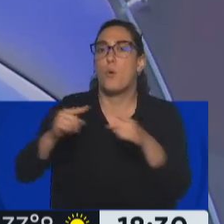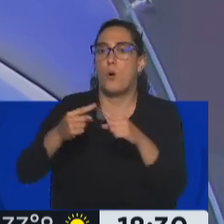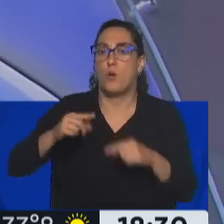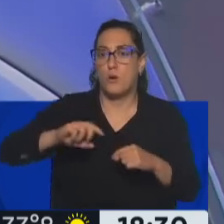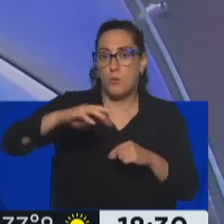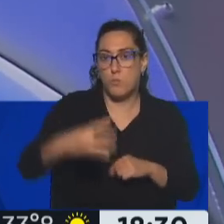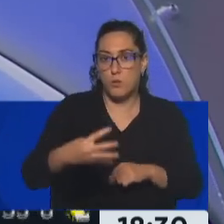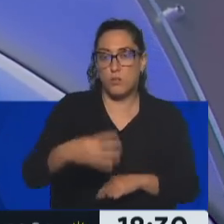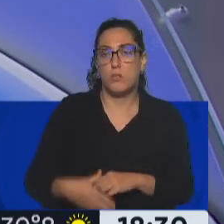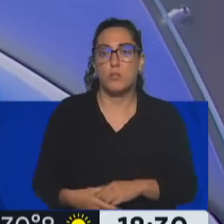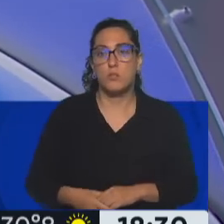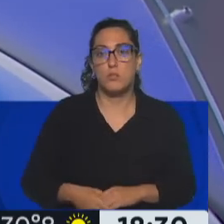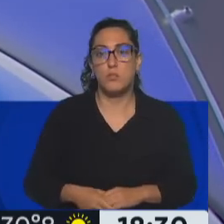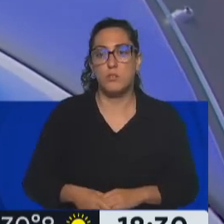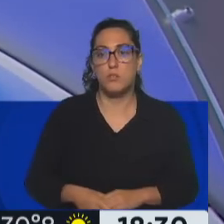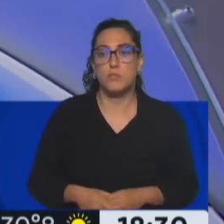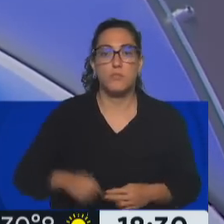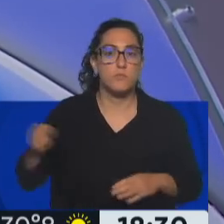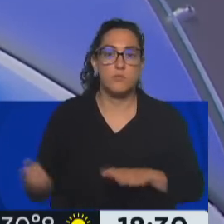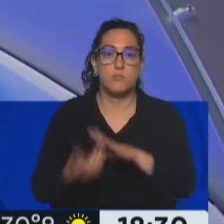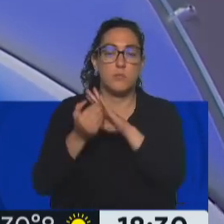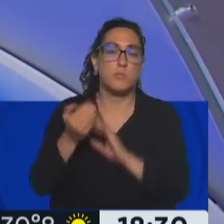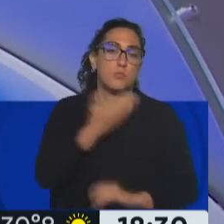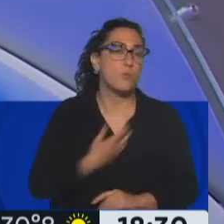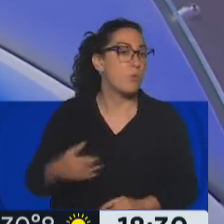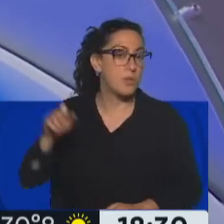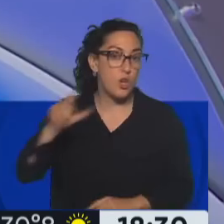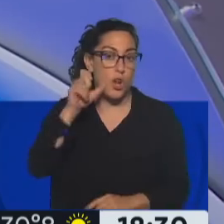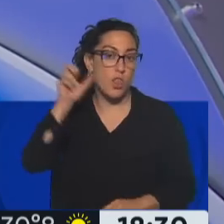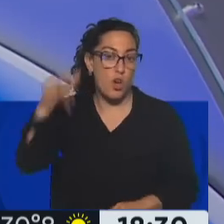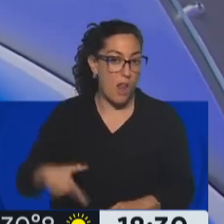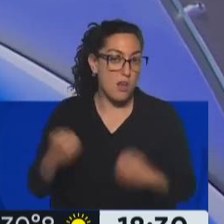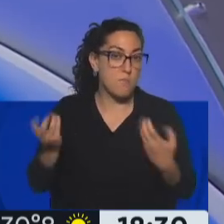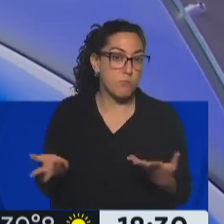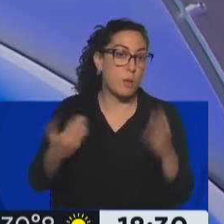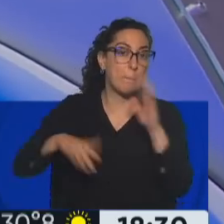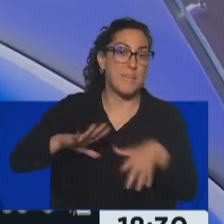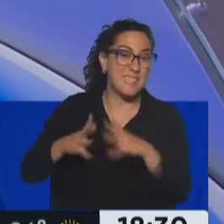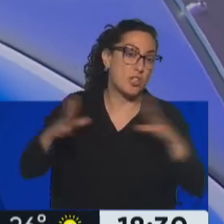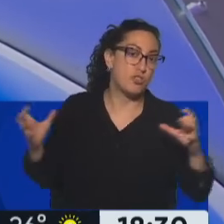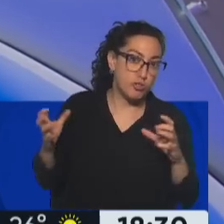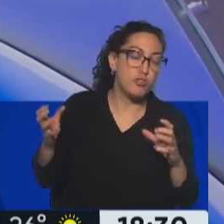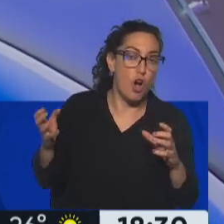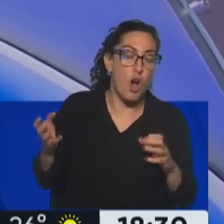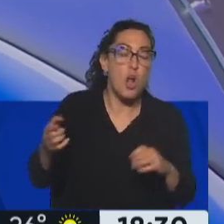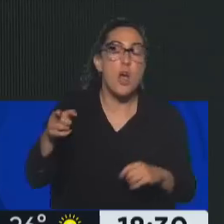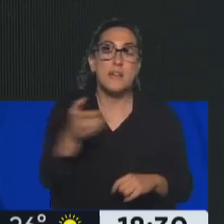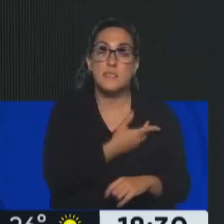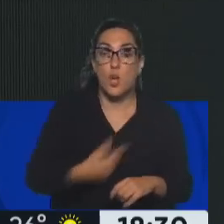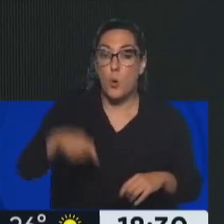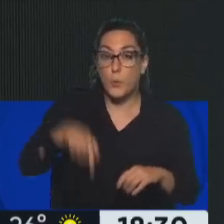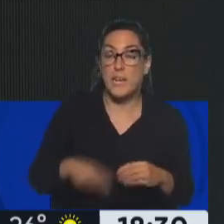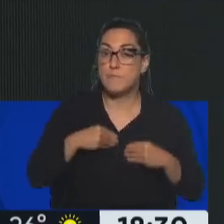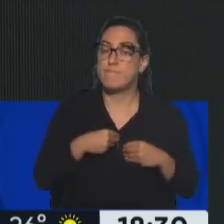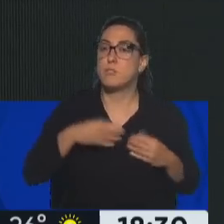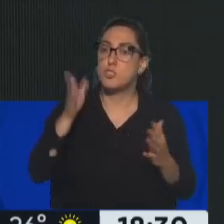es central también para el gobierno de Erdogan, porque en general la tensión que ve este gobierno